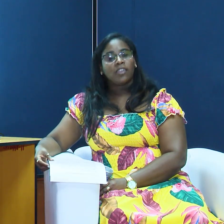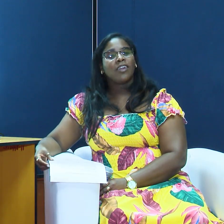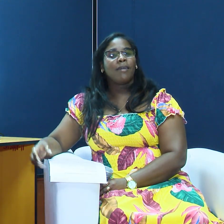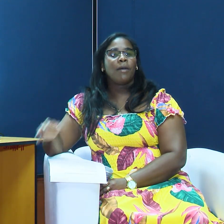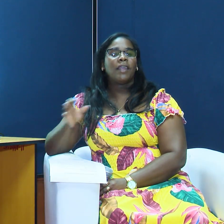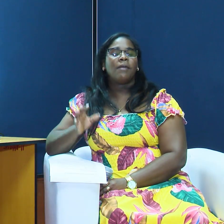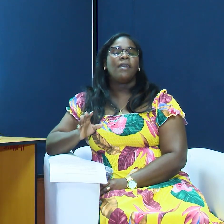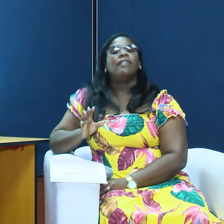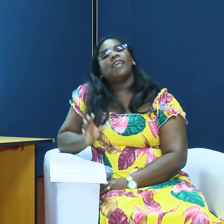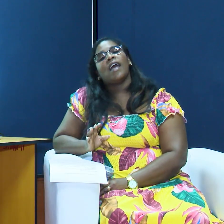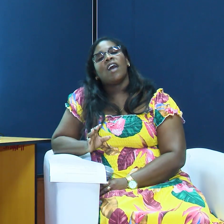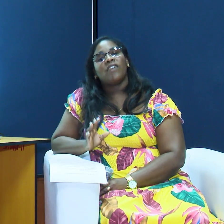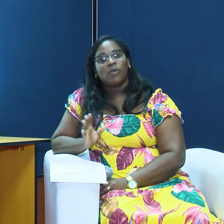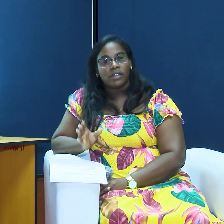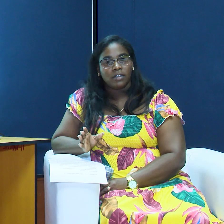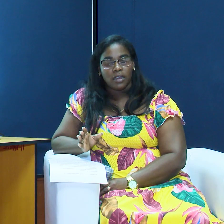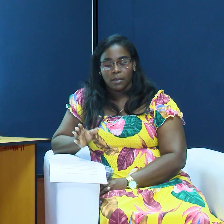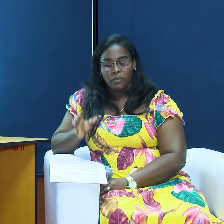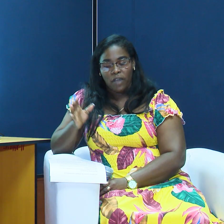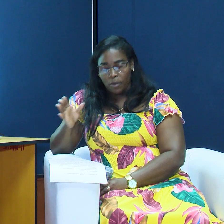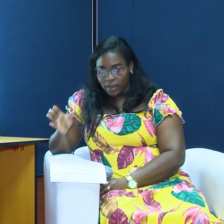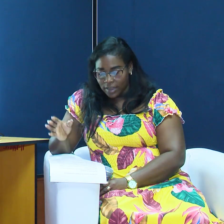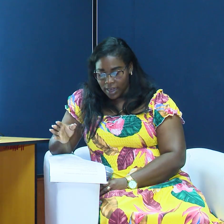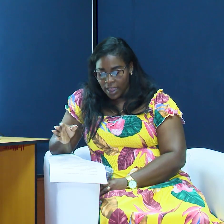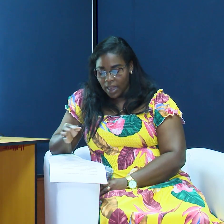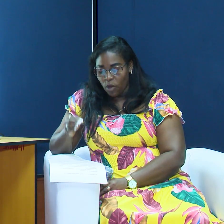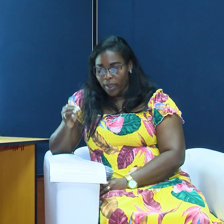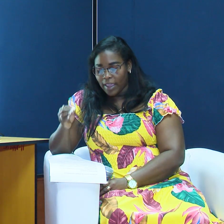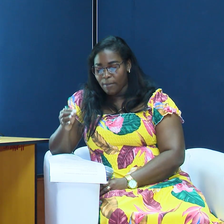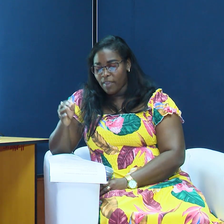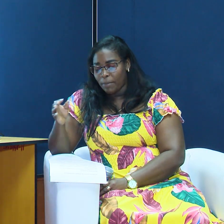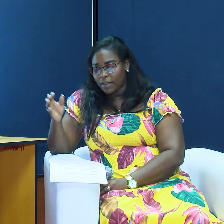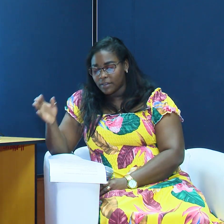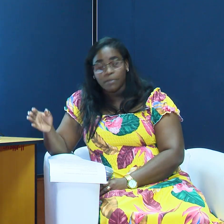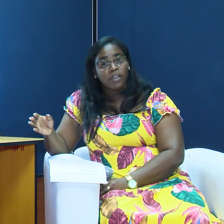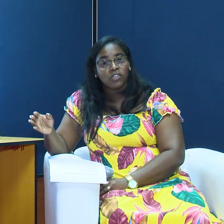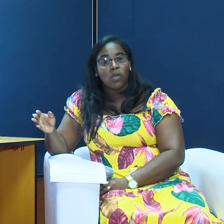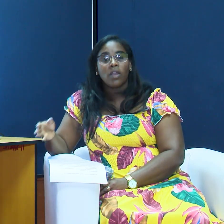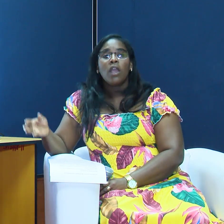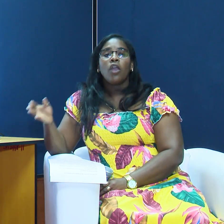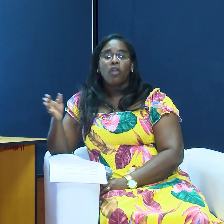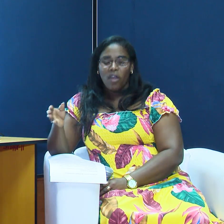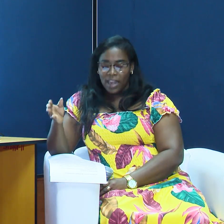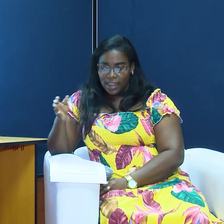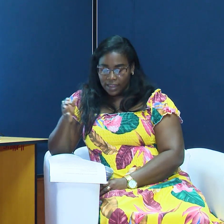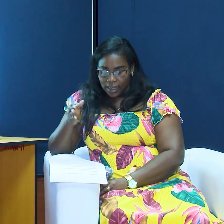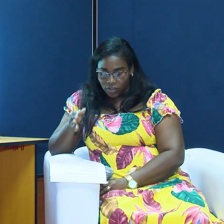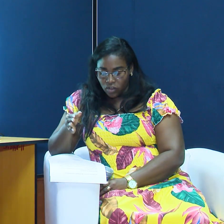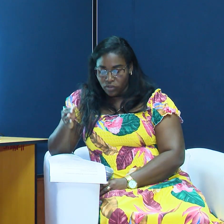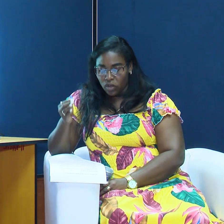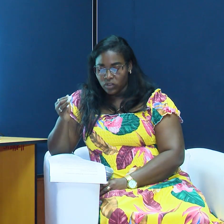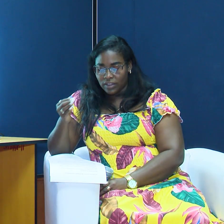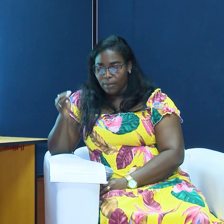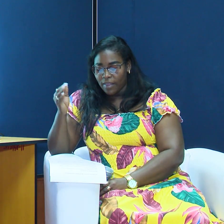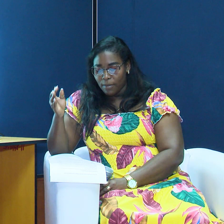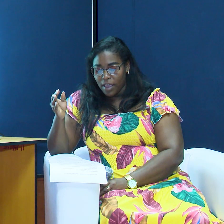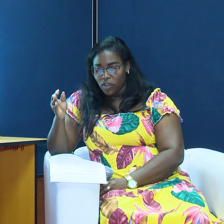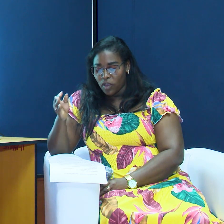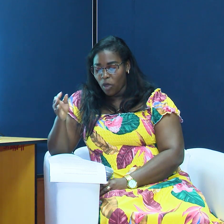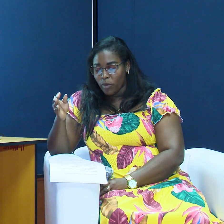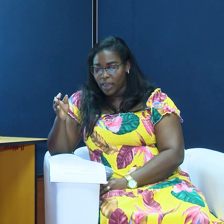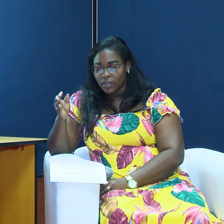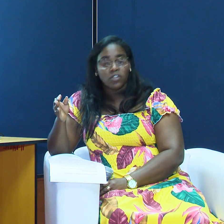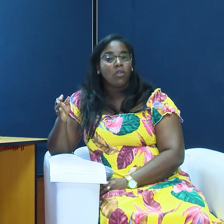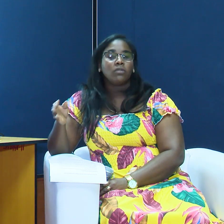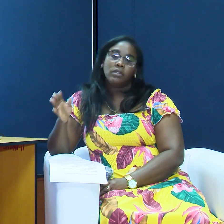Entonces, ¿esto qué vendría a favorecer? Favorecería los esquemas de participación con la integración de los sistemas de